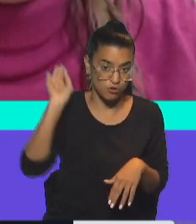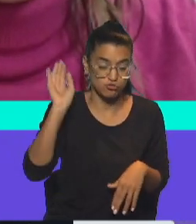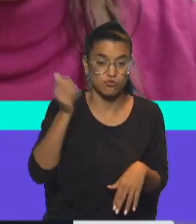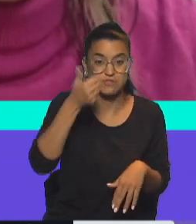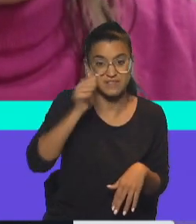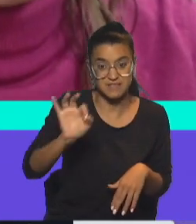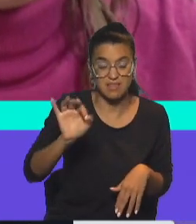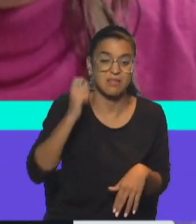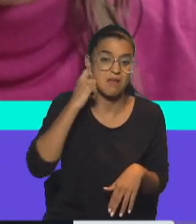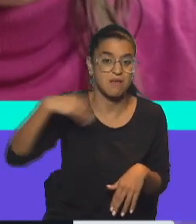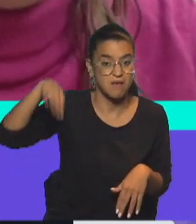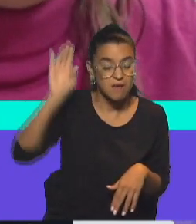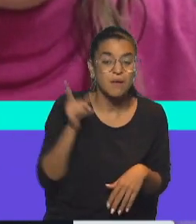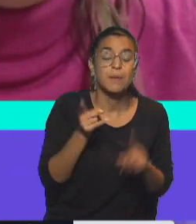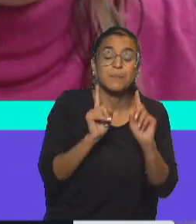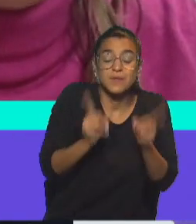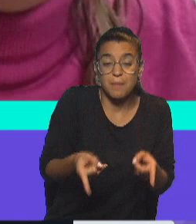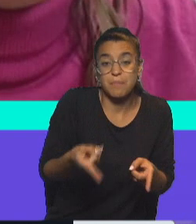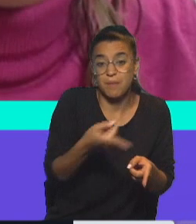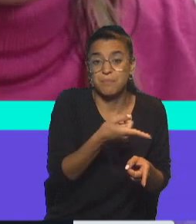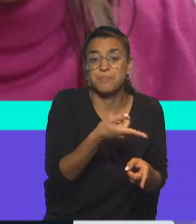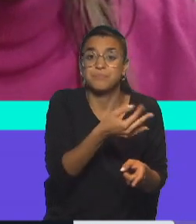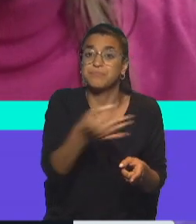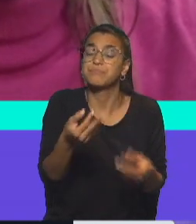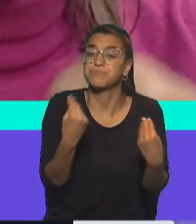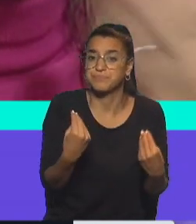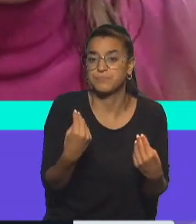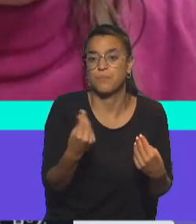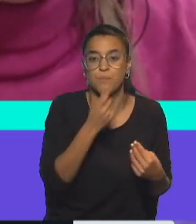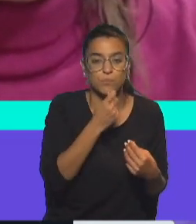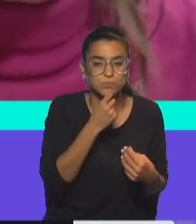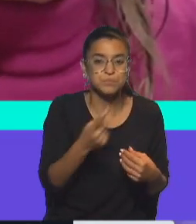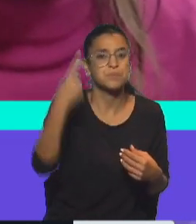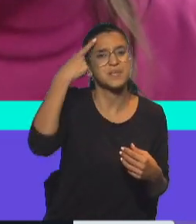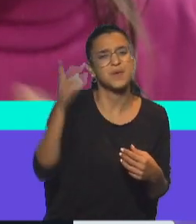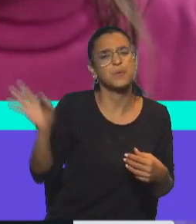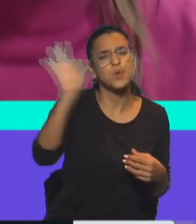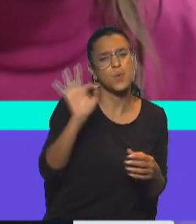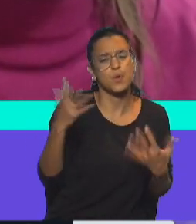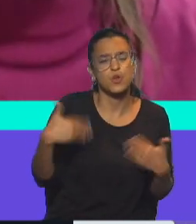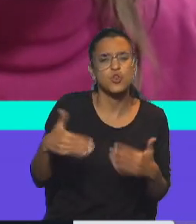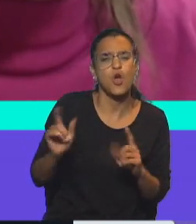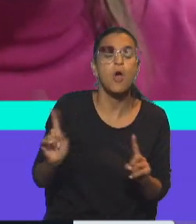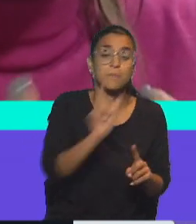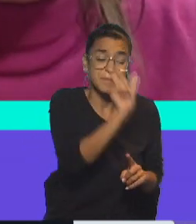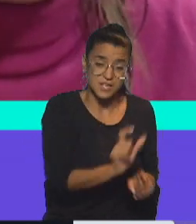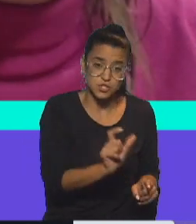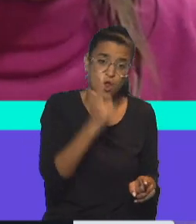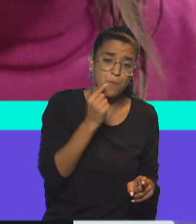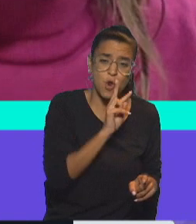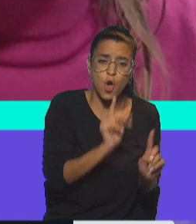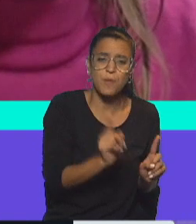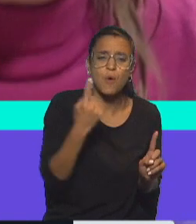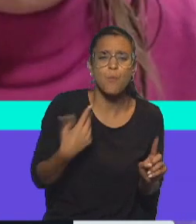sí, lo que vos decís es correcto, y por otro lado también pasa que muchas veces se subestima el virus, no el paciente o la paciente, sino muchas